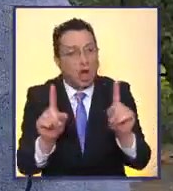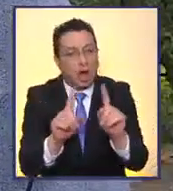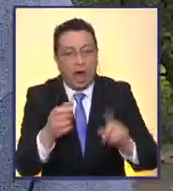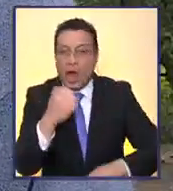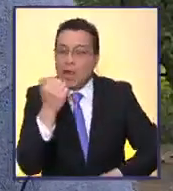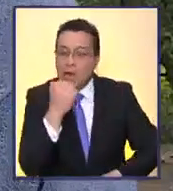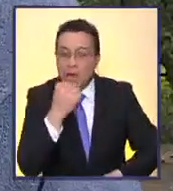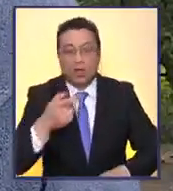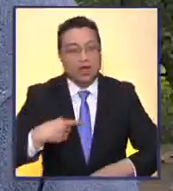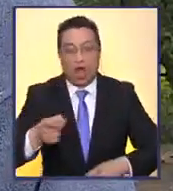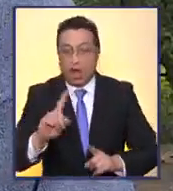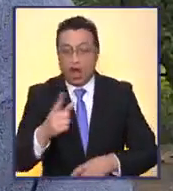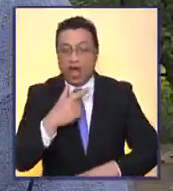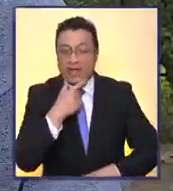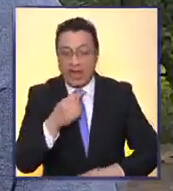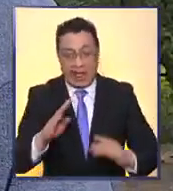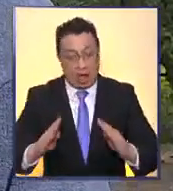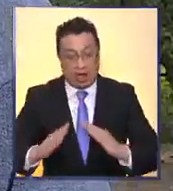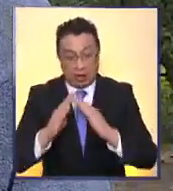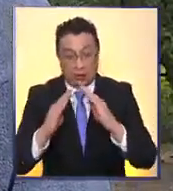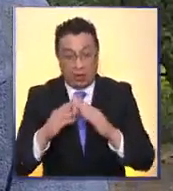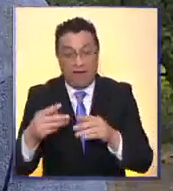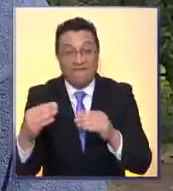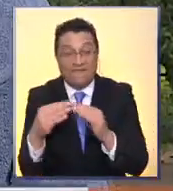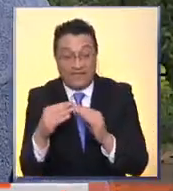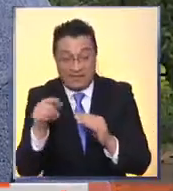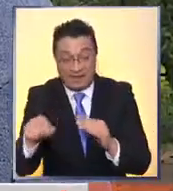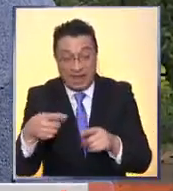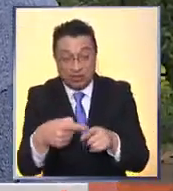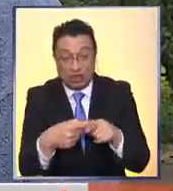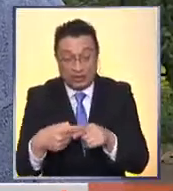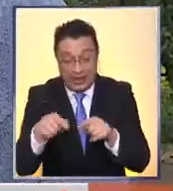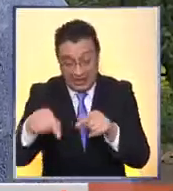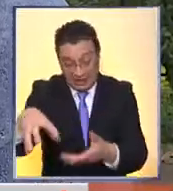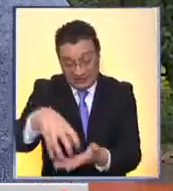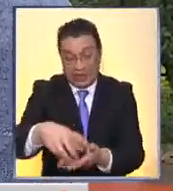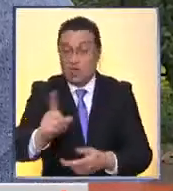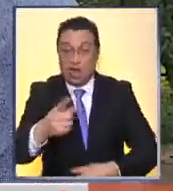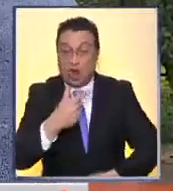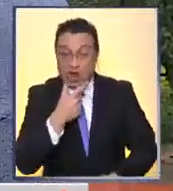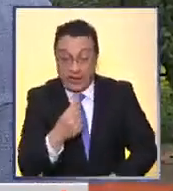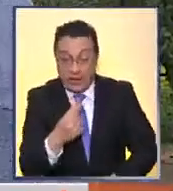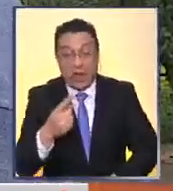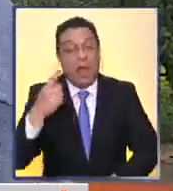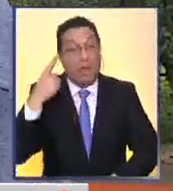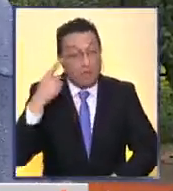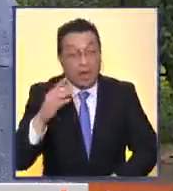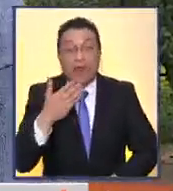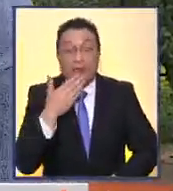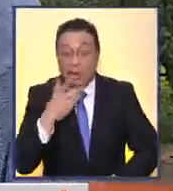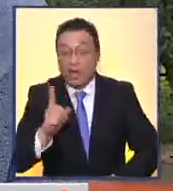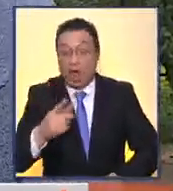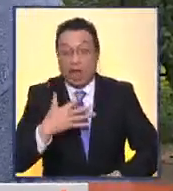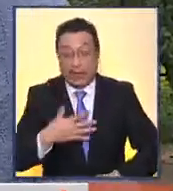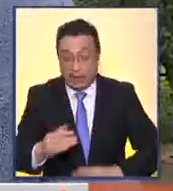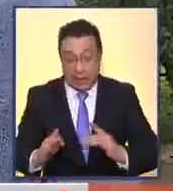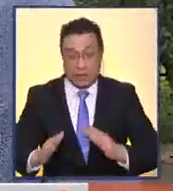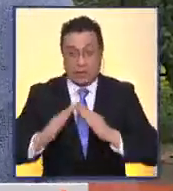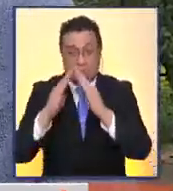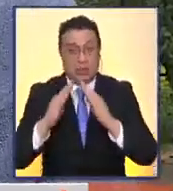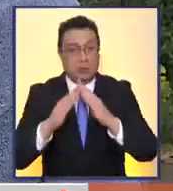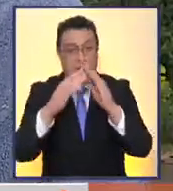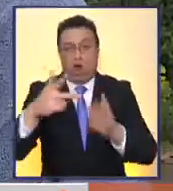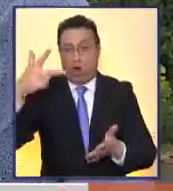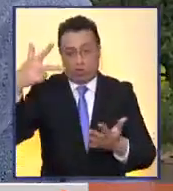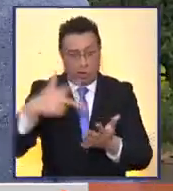queremos la construcción de viviendas sociales en Antuperén 10.001, tampoco queremos una construcción de condominio de 8.000